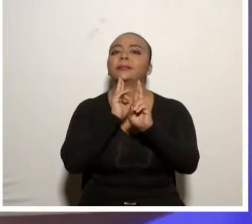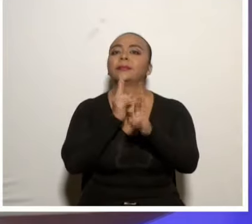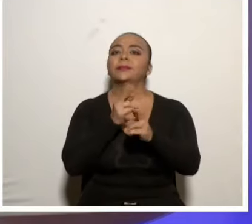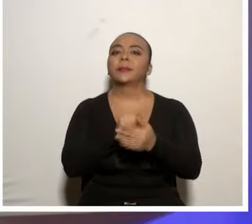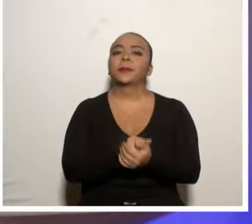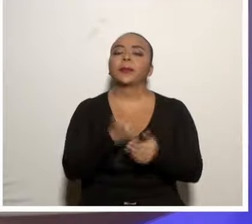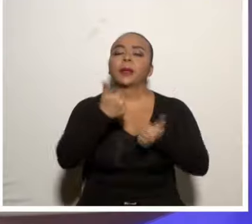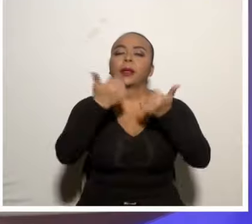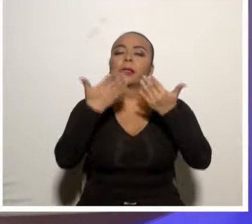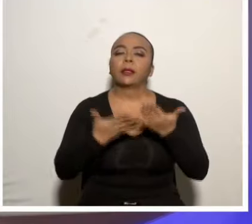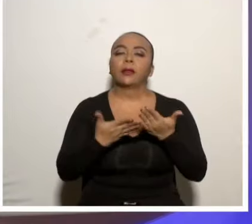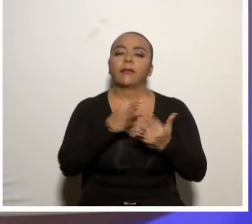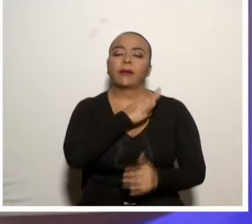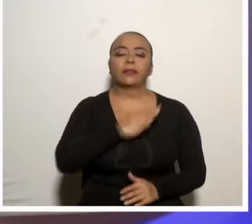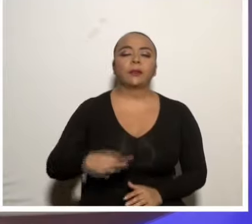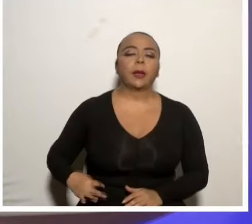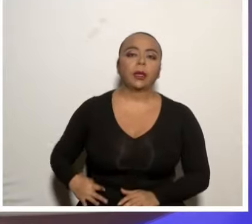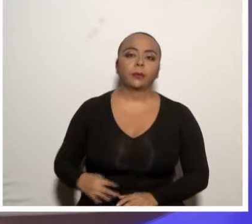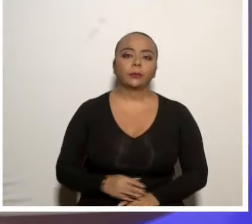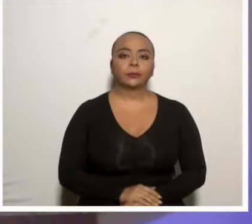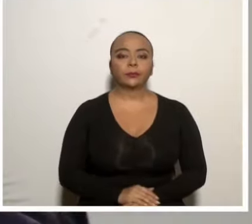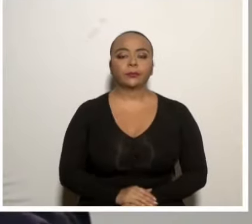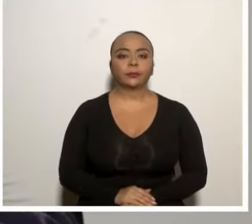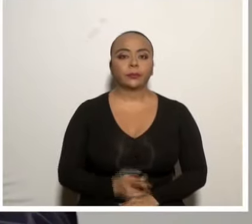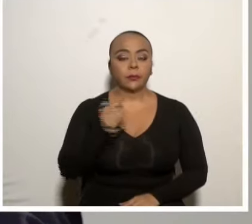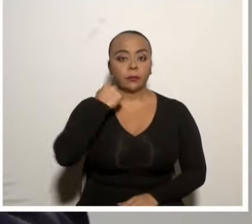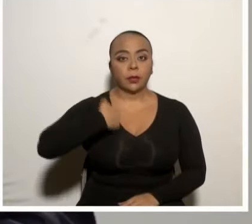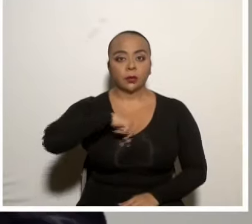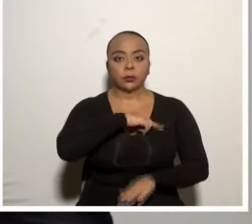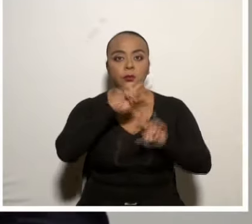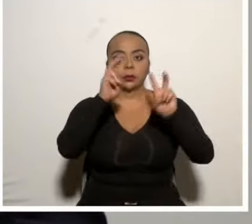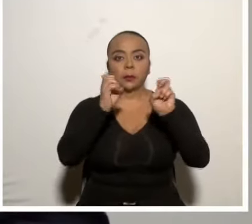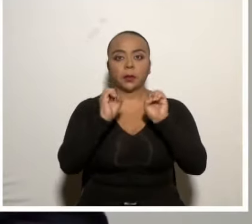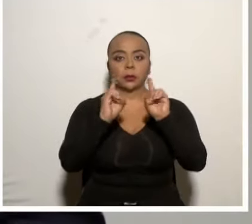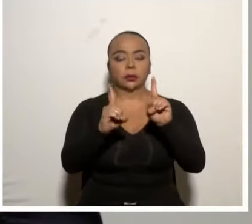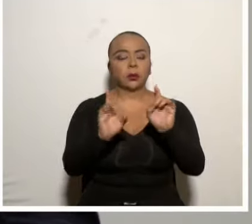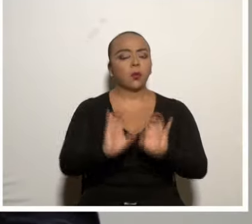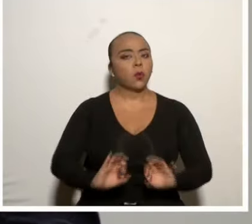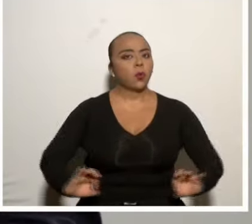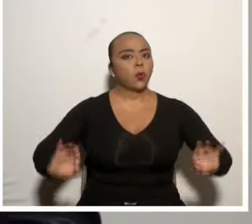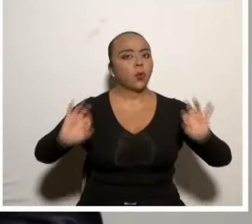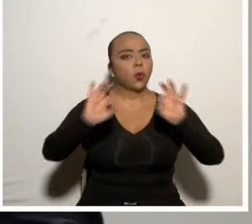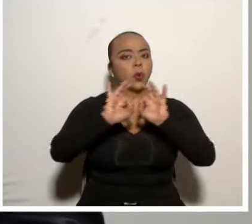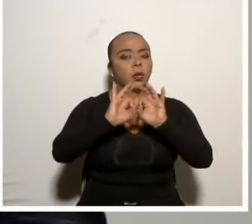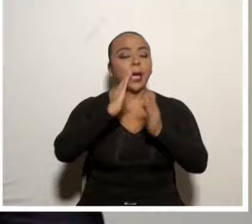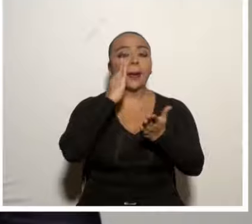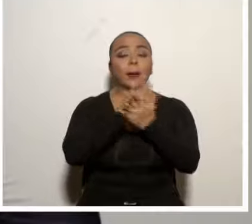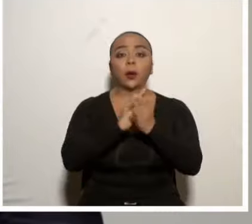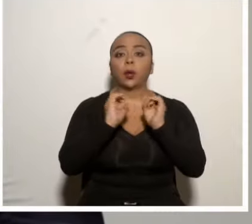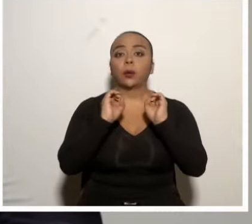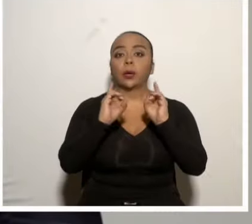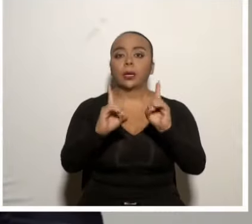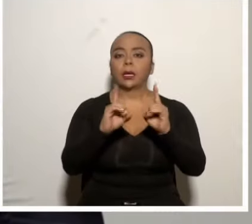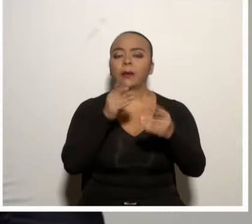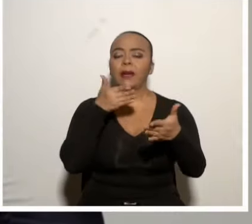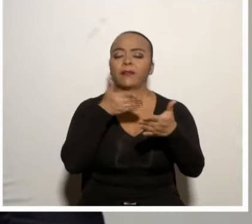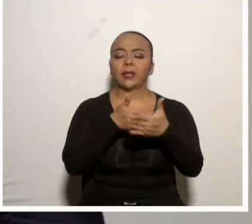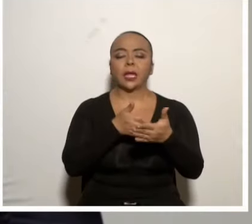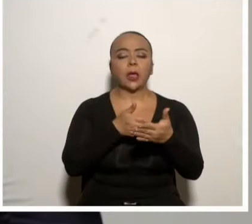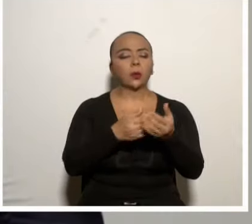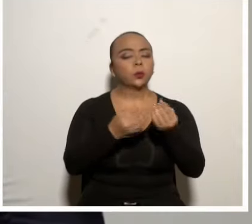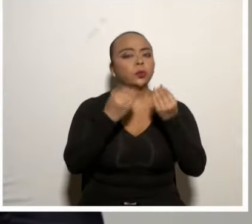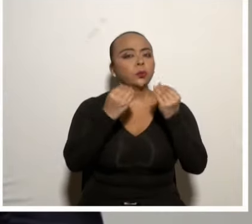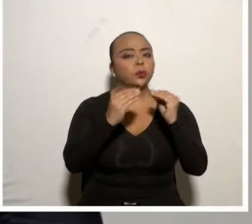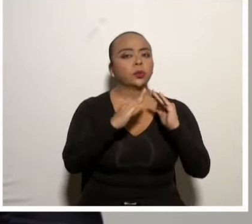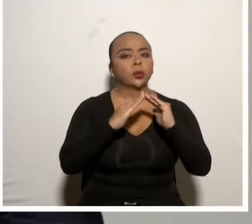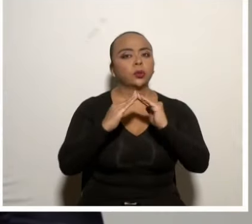respuesta del candidato Fabricio Alvarado. Para nosotros el tema de la educación es clave. El apagón educativo ha afectado sobre todo